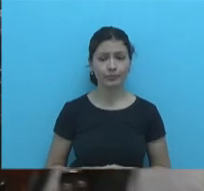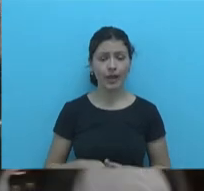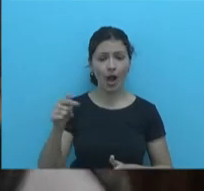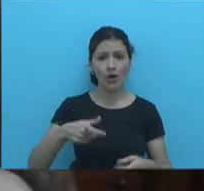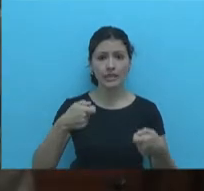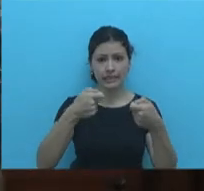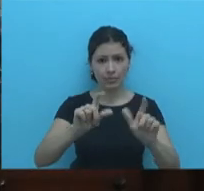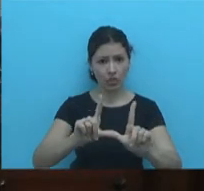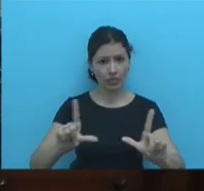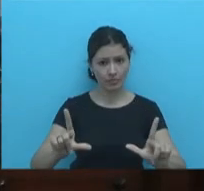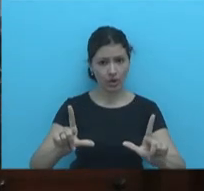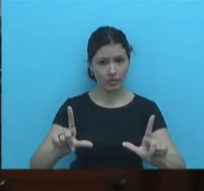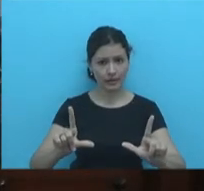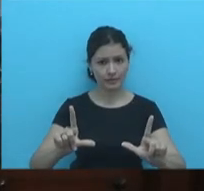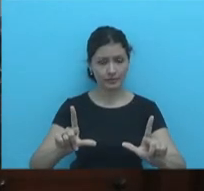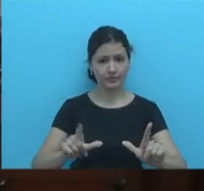vamos a entregarle unos